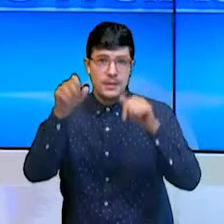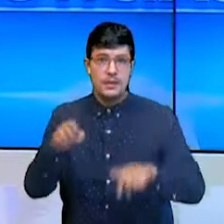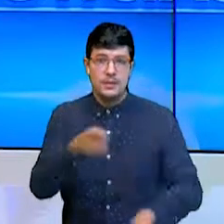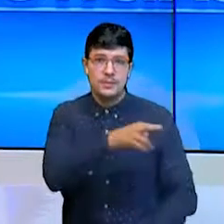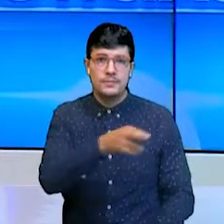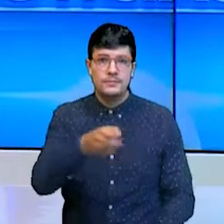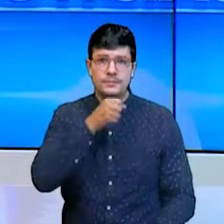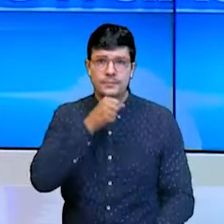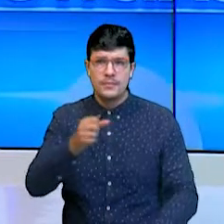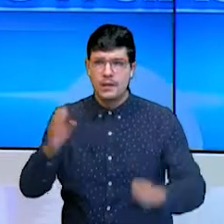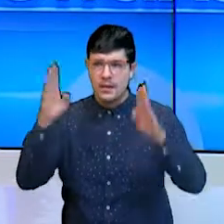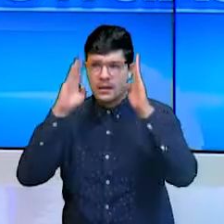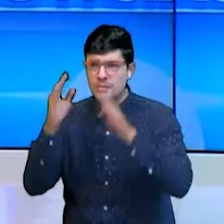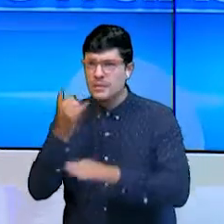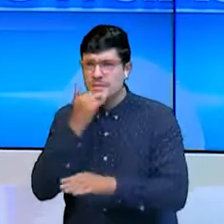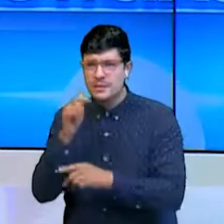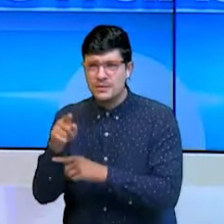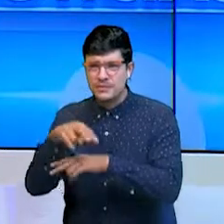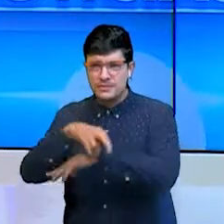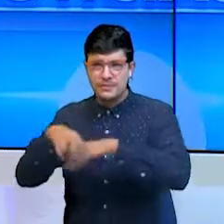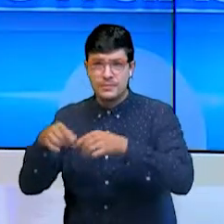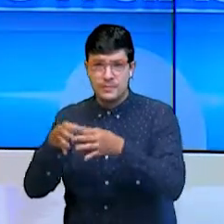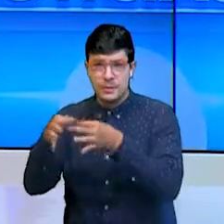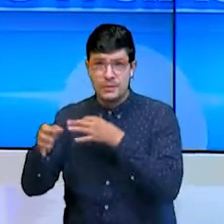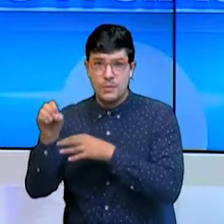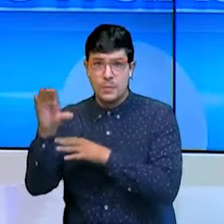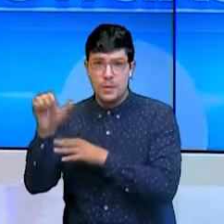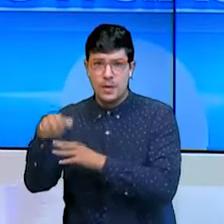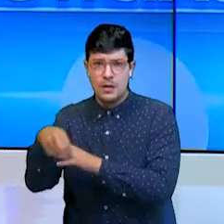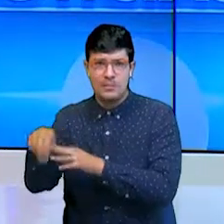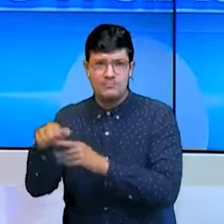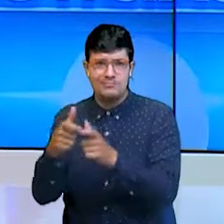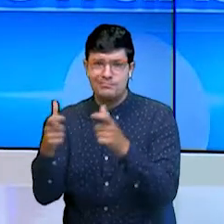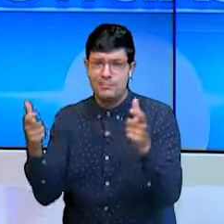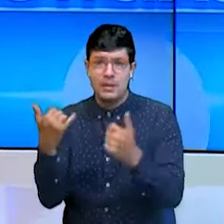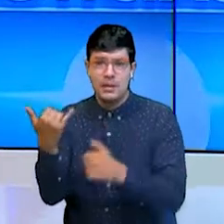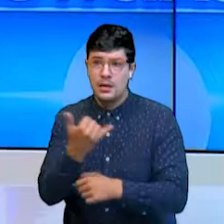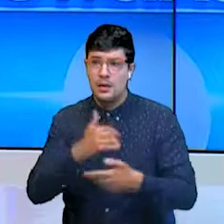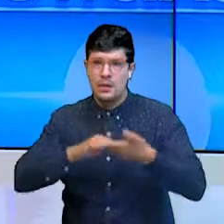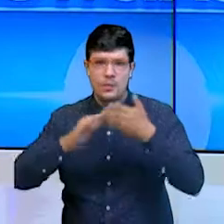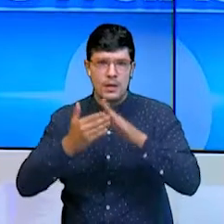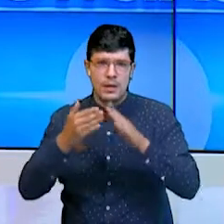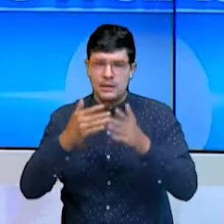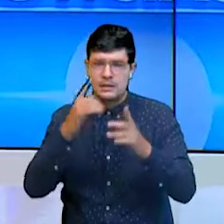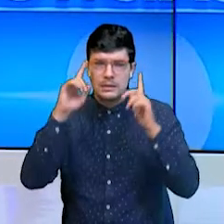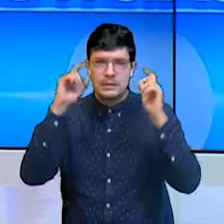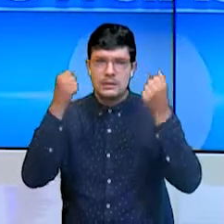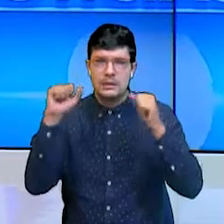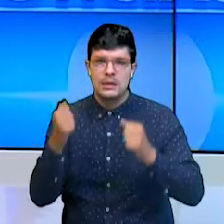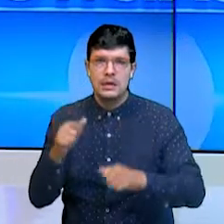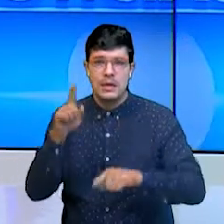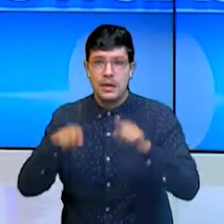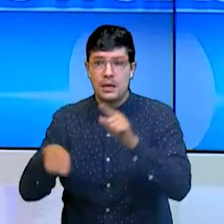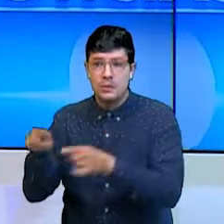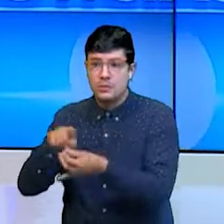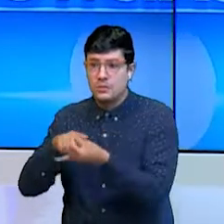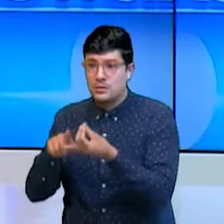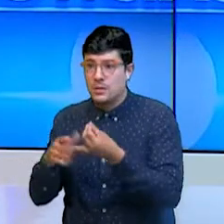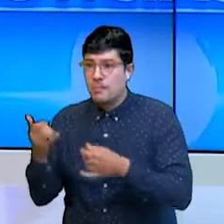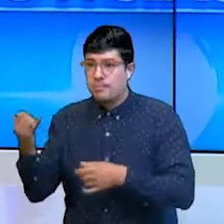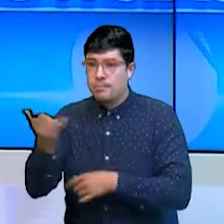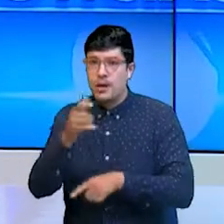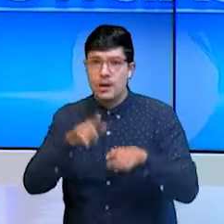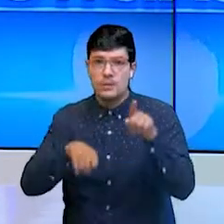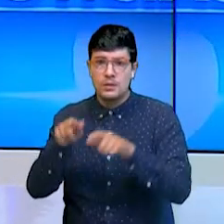Mucha atención que los hurtos en Ocaña siguen en aumento. Allí las comunidades se encuentran en alerta porque en algunos casos se han registrado incluso